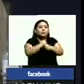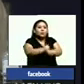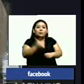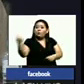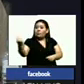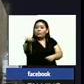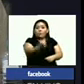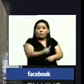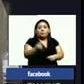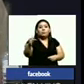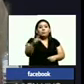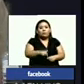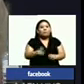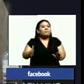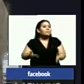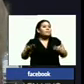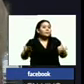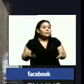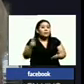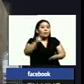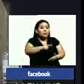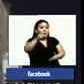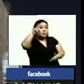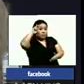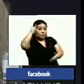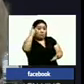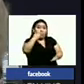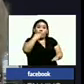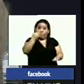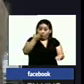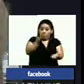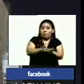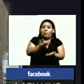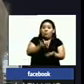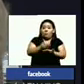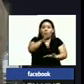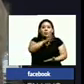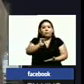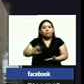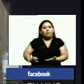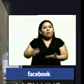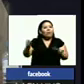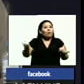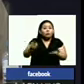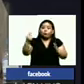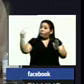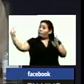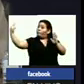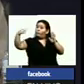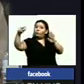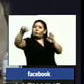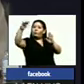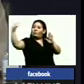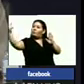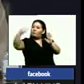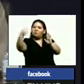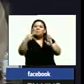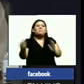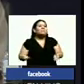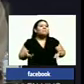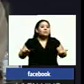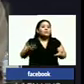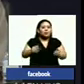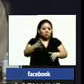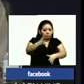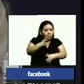los ciudadanos Entonces Estos son Muestras reales Que El Salvador Está dando Hacia el exterior Lo cual Contribuye A que